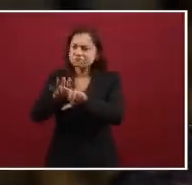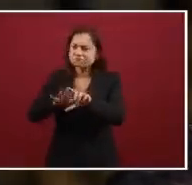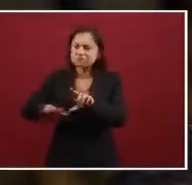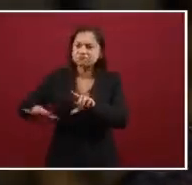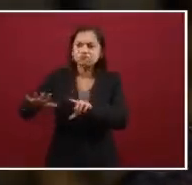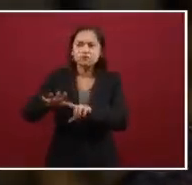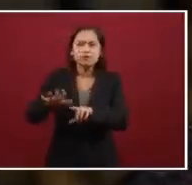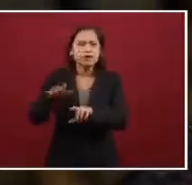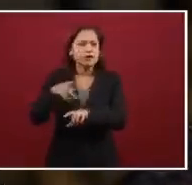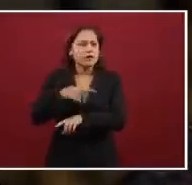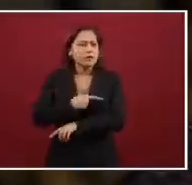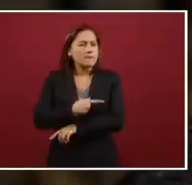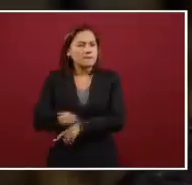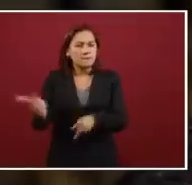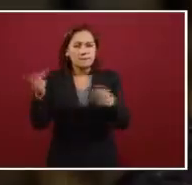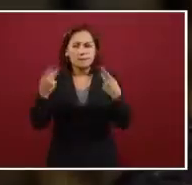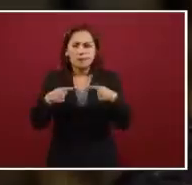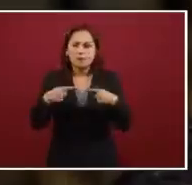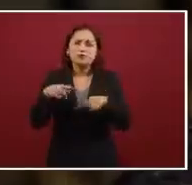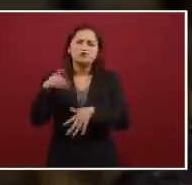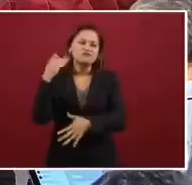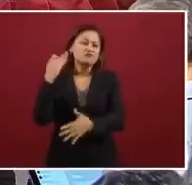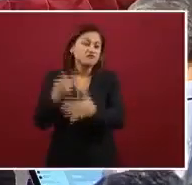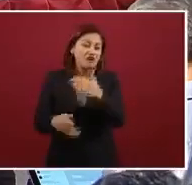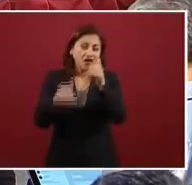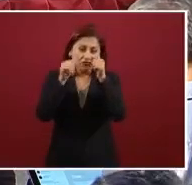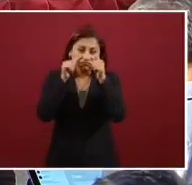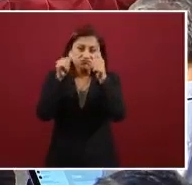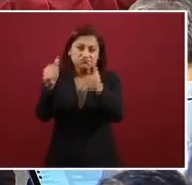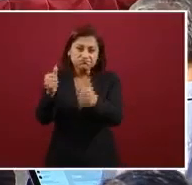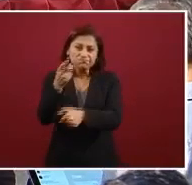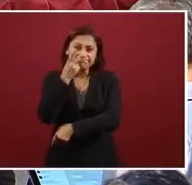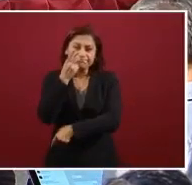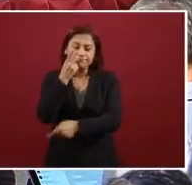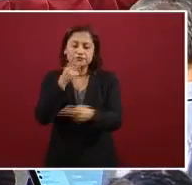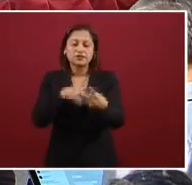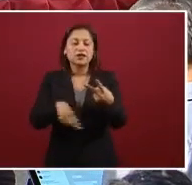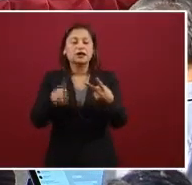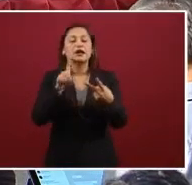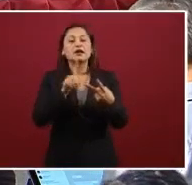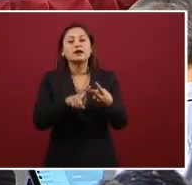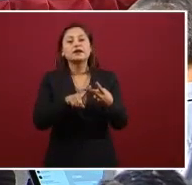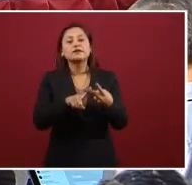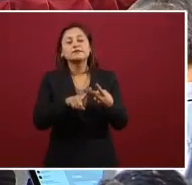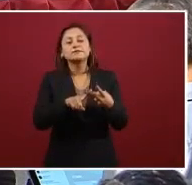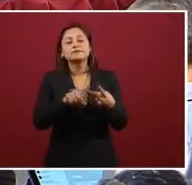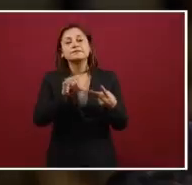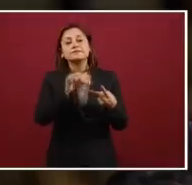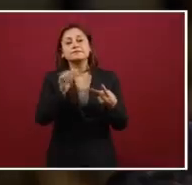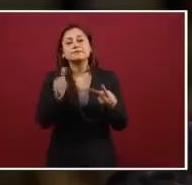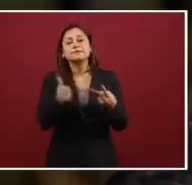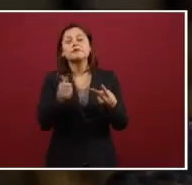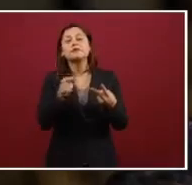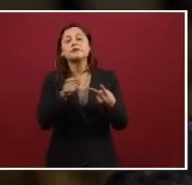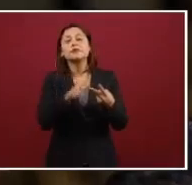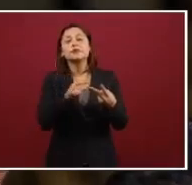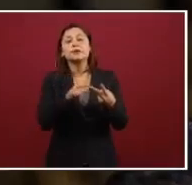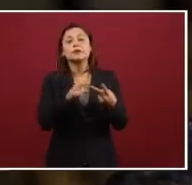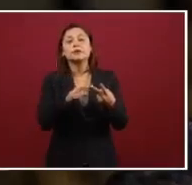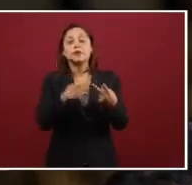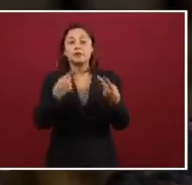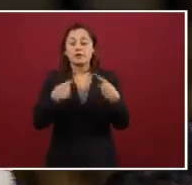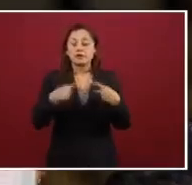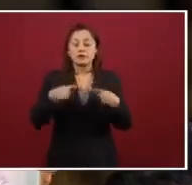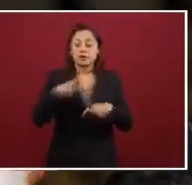más pobres. Dos, la población entre 30 y 67